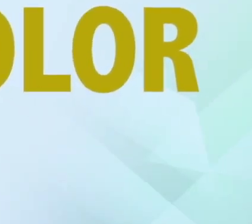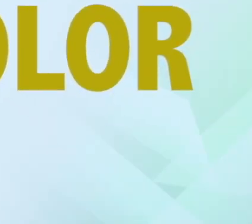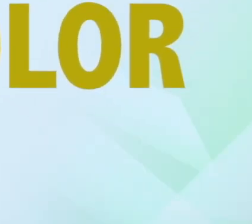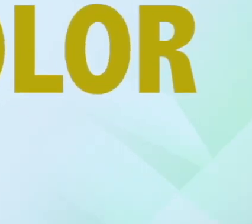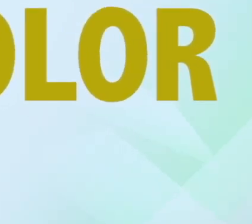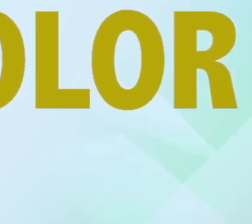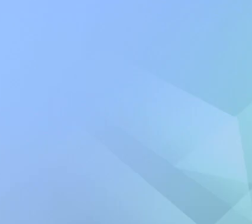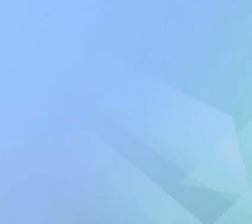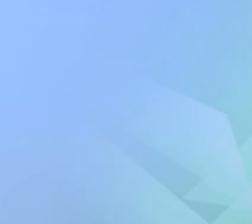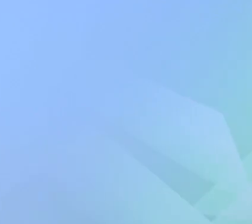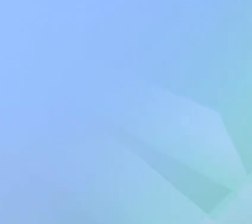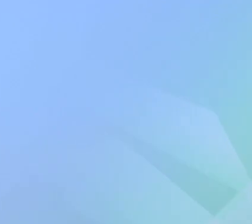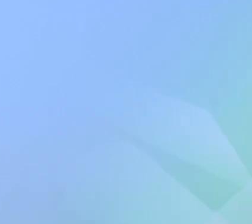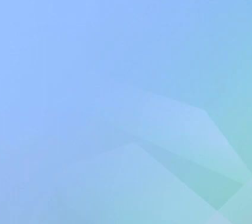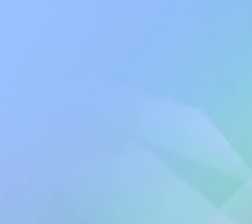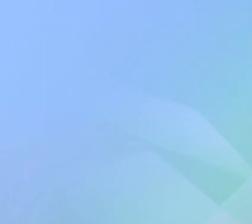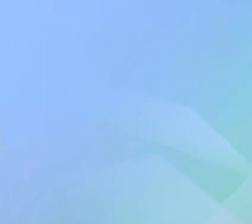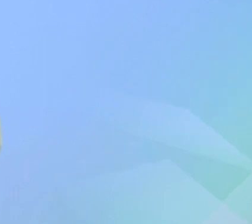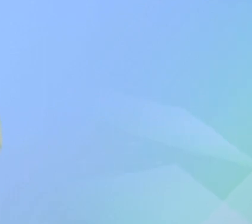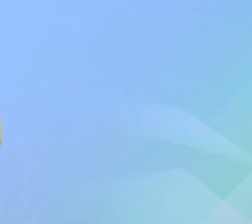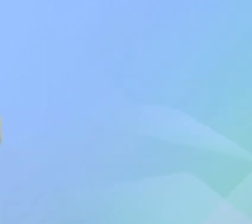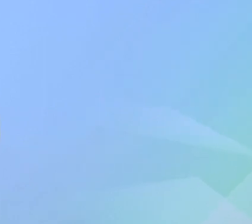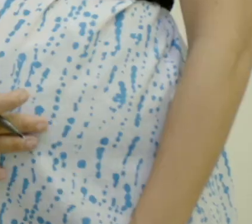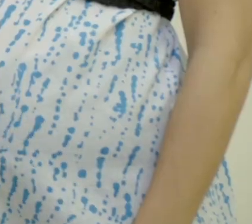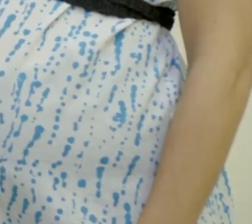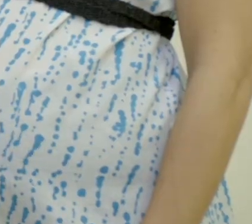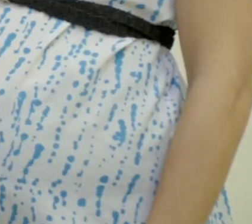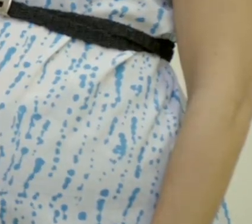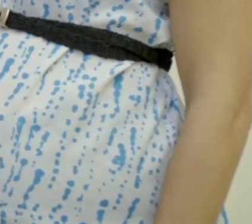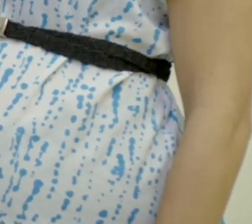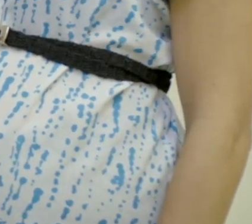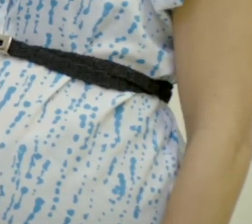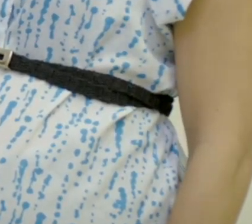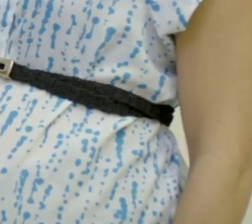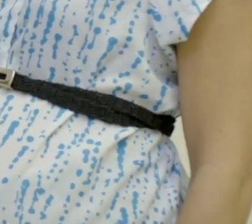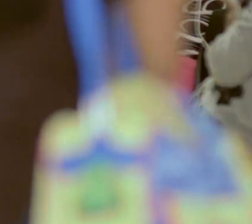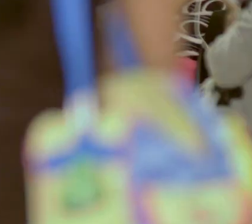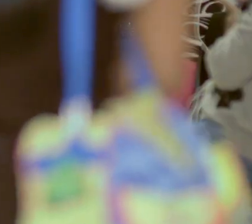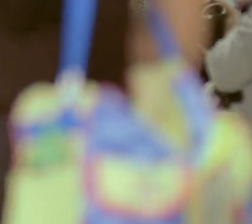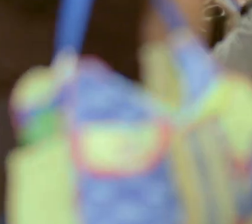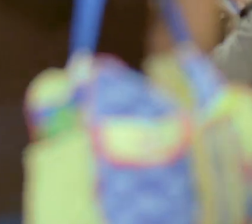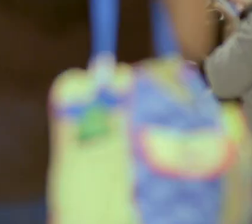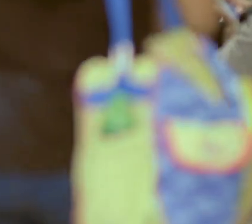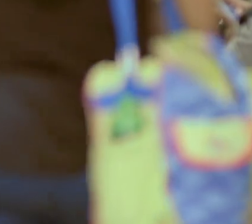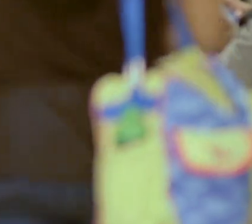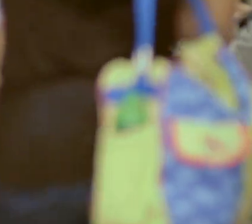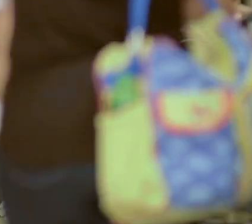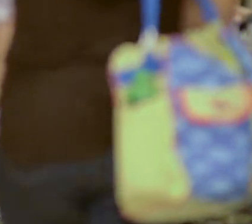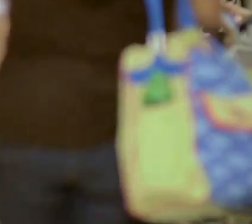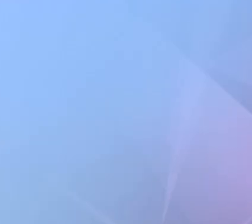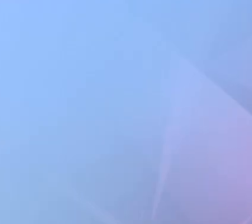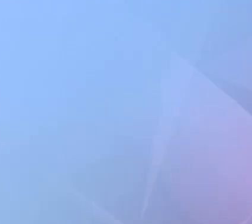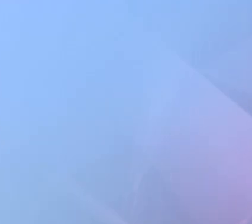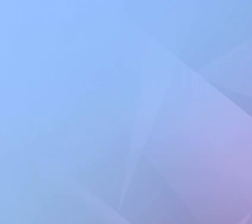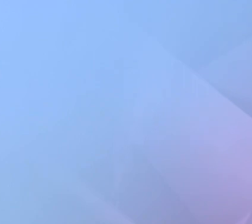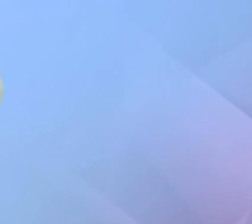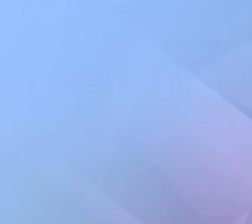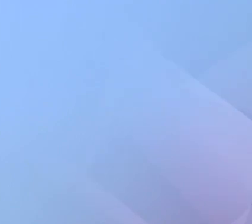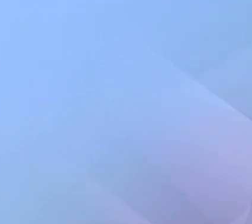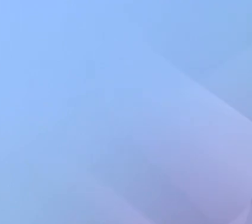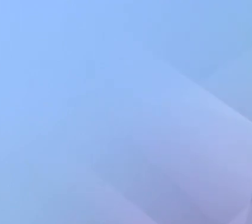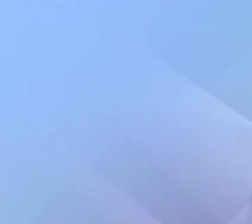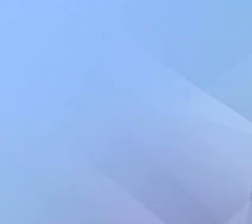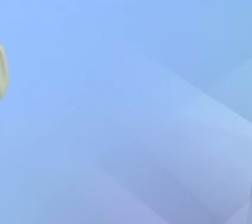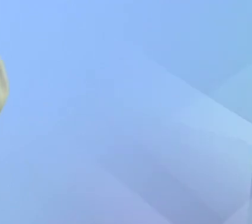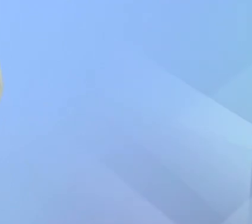o malestar general, acude al centro de salud más cercano y usa medicamentos solo indicados por un médico. Así que habla con